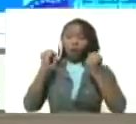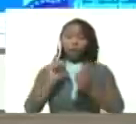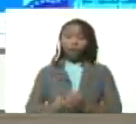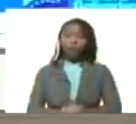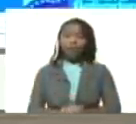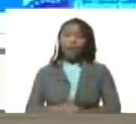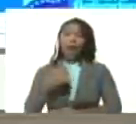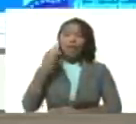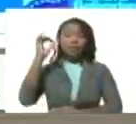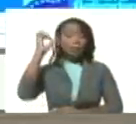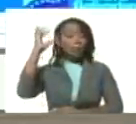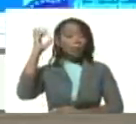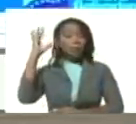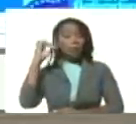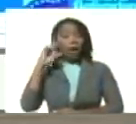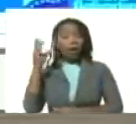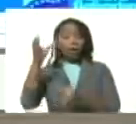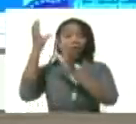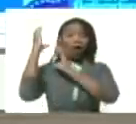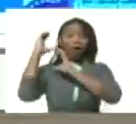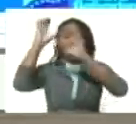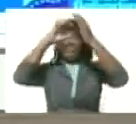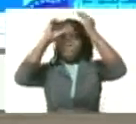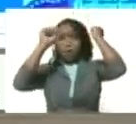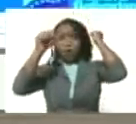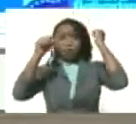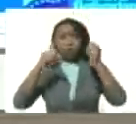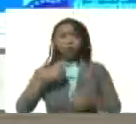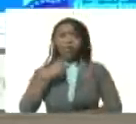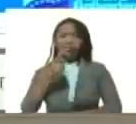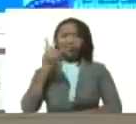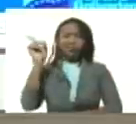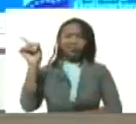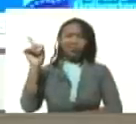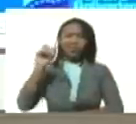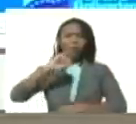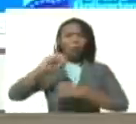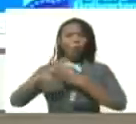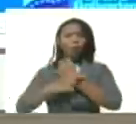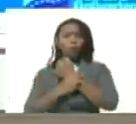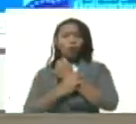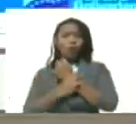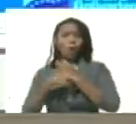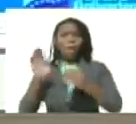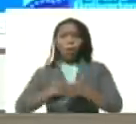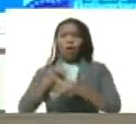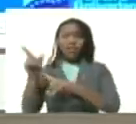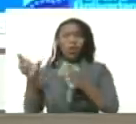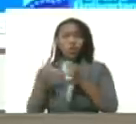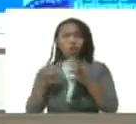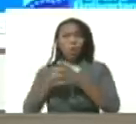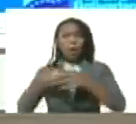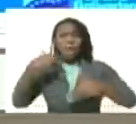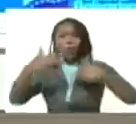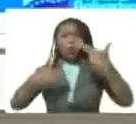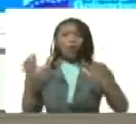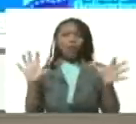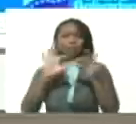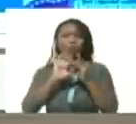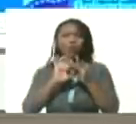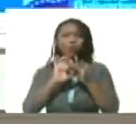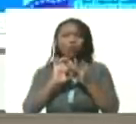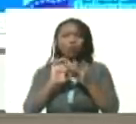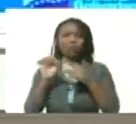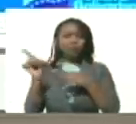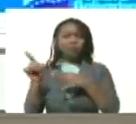Y dice usurpar además el cargo de canciller del delincuente Juan Guaidó, porque es una banda criminal articulada